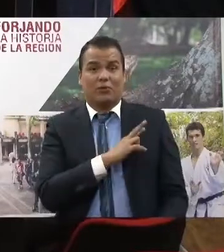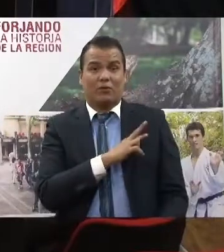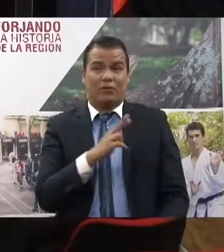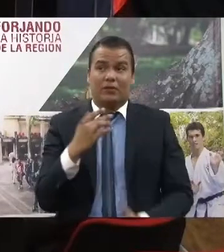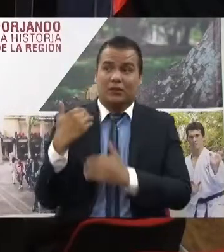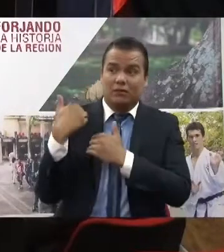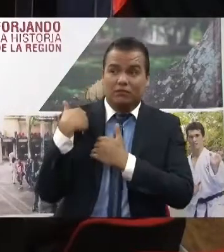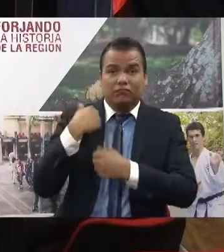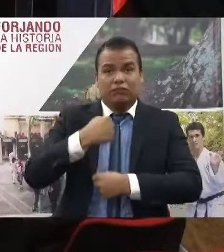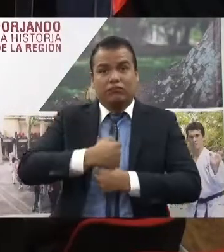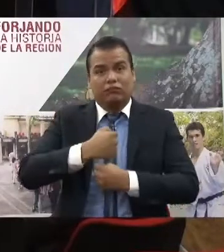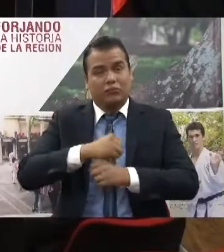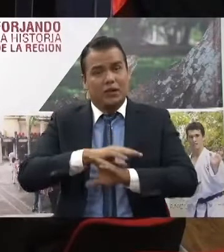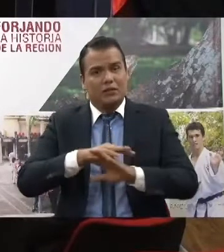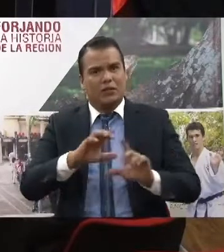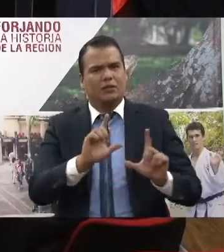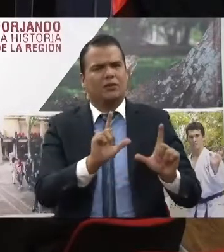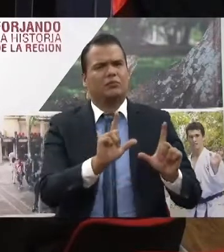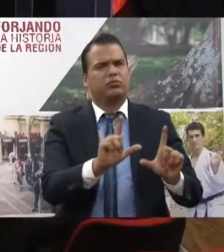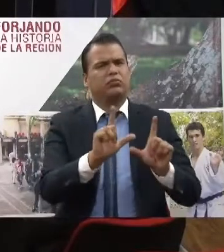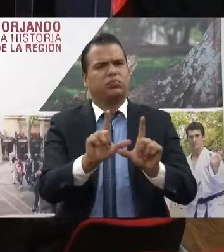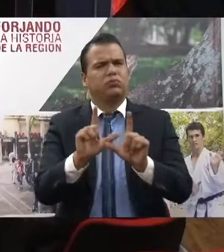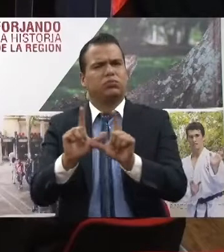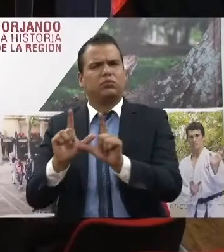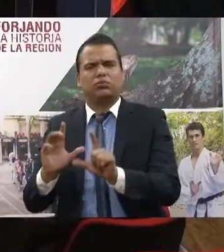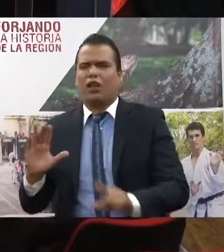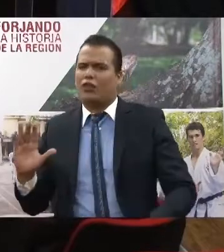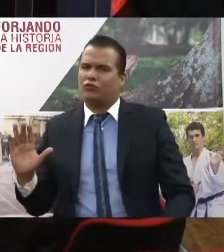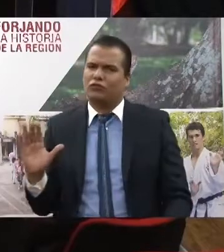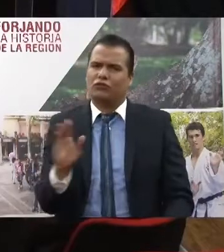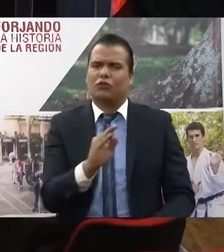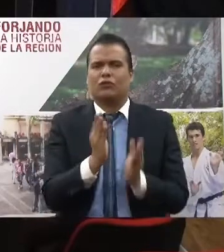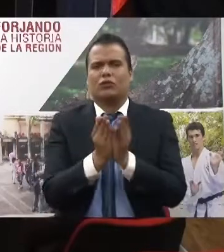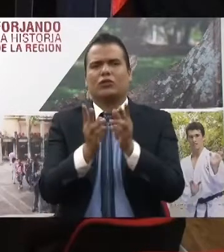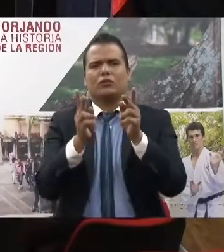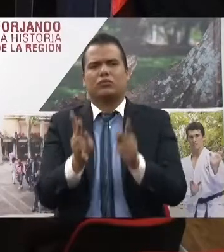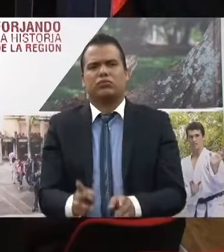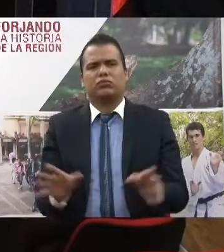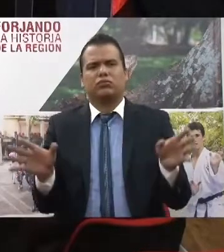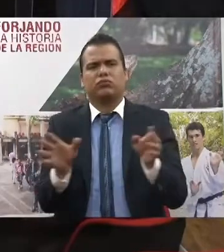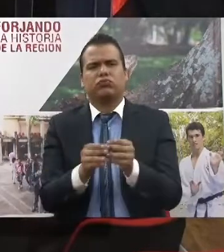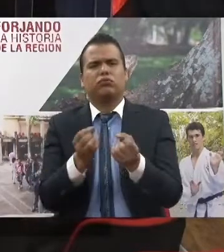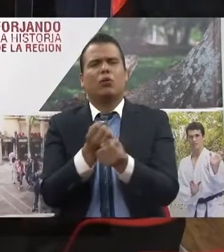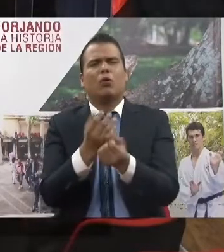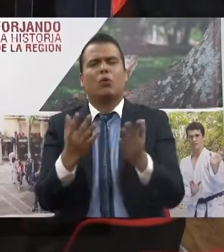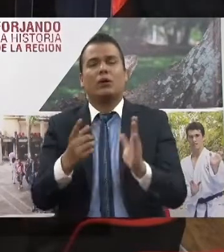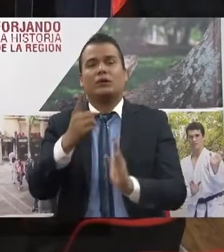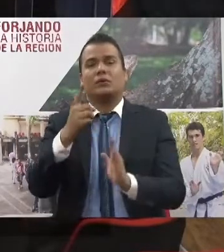misión, hace la entrega virtual y protocolaria de diplomas a un grupo total de